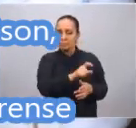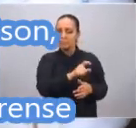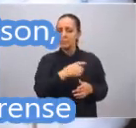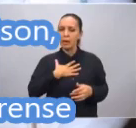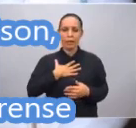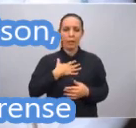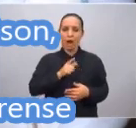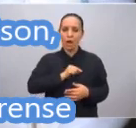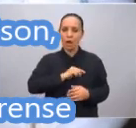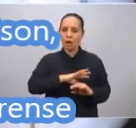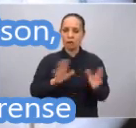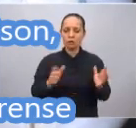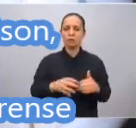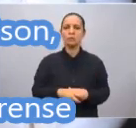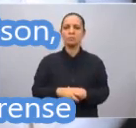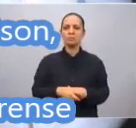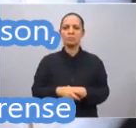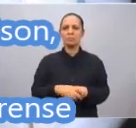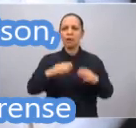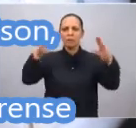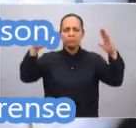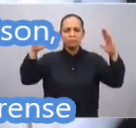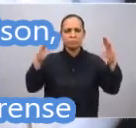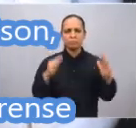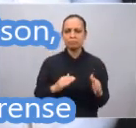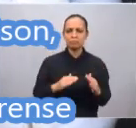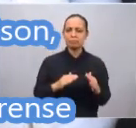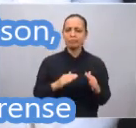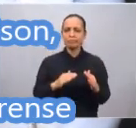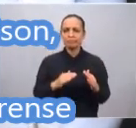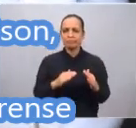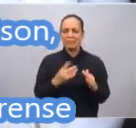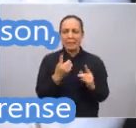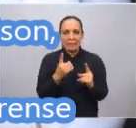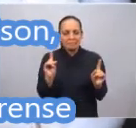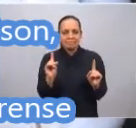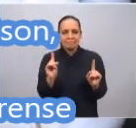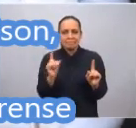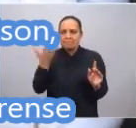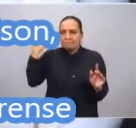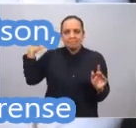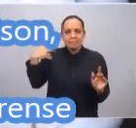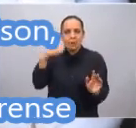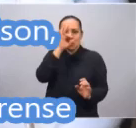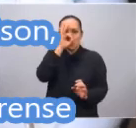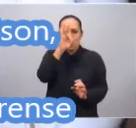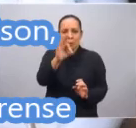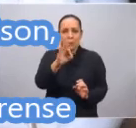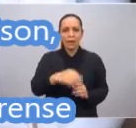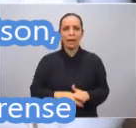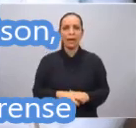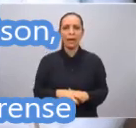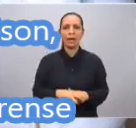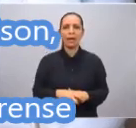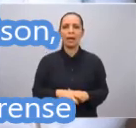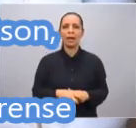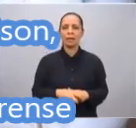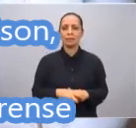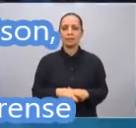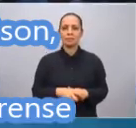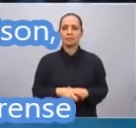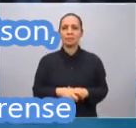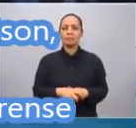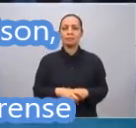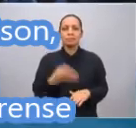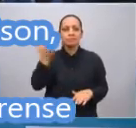caída como pocas veces se vio en la historia, repito, como pocas veces se